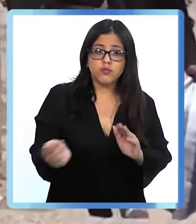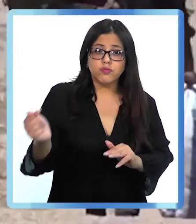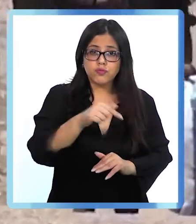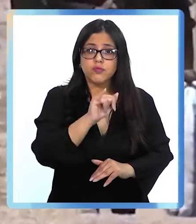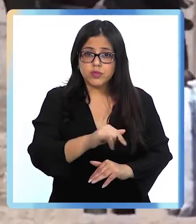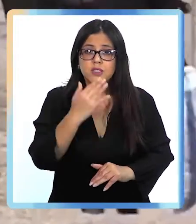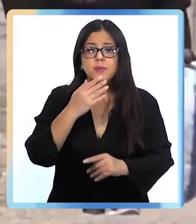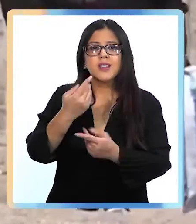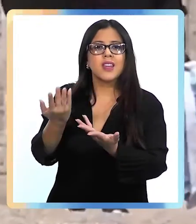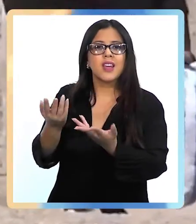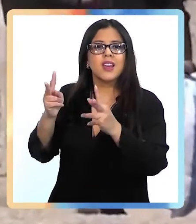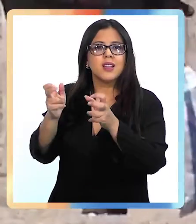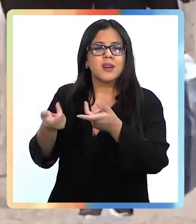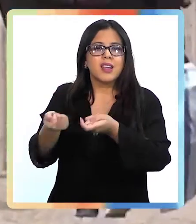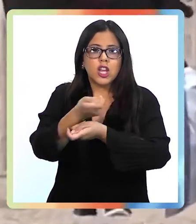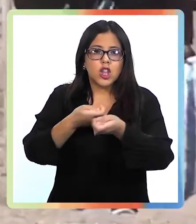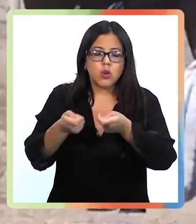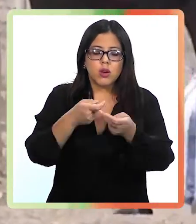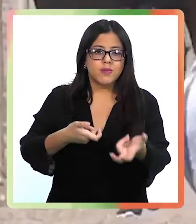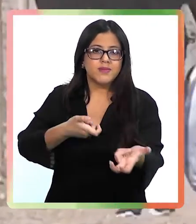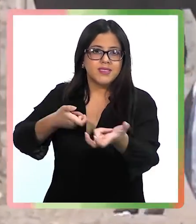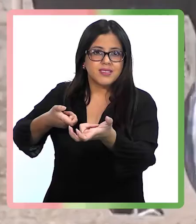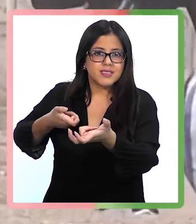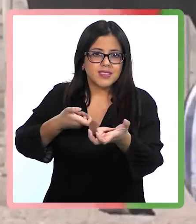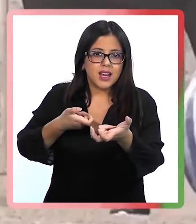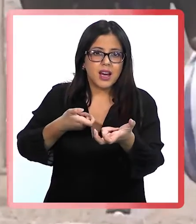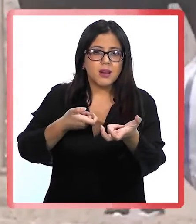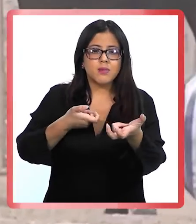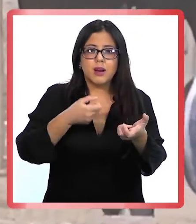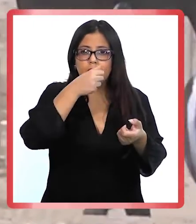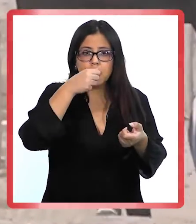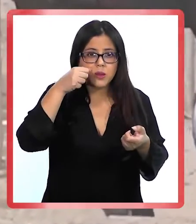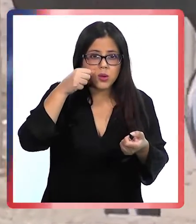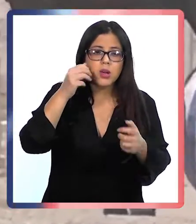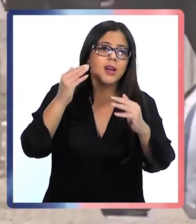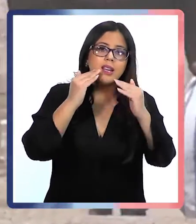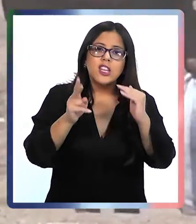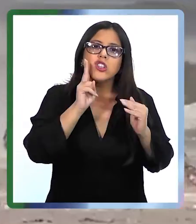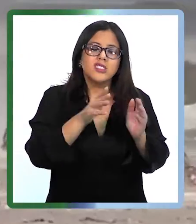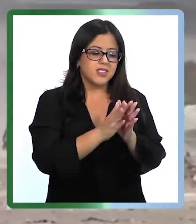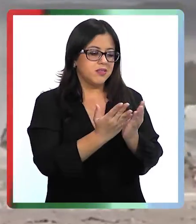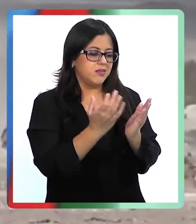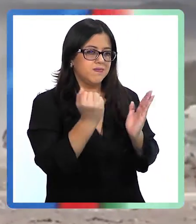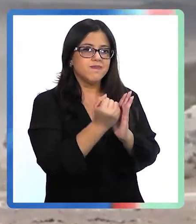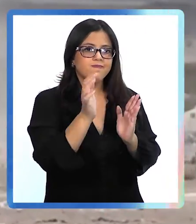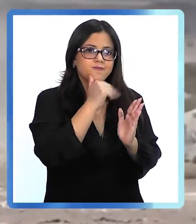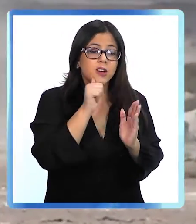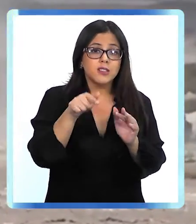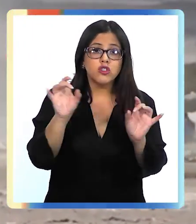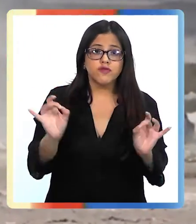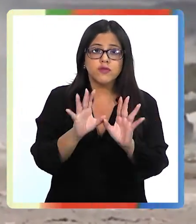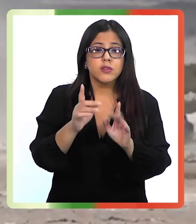ingresan narcóticos, armas, niños sin ningún tipo de documentación, y eso es grave. La diferencia es que